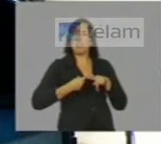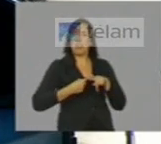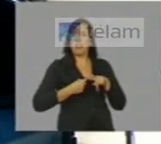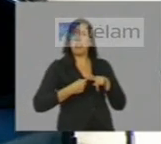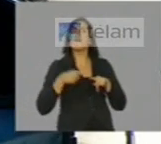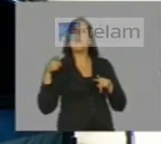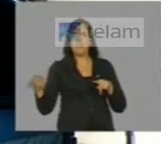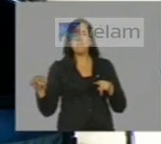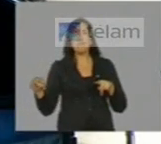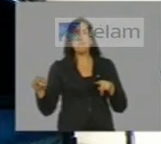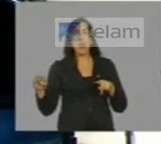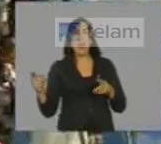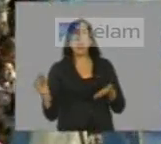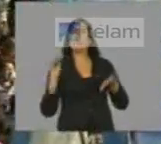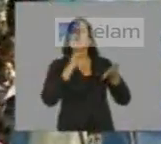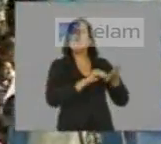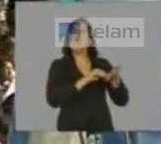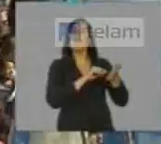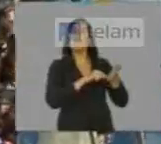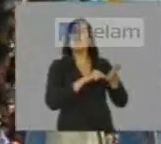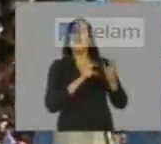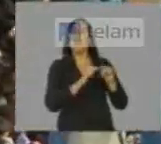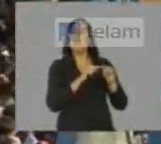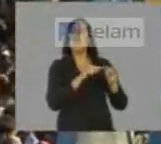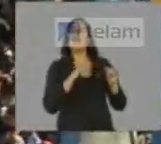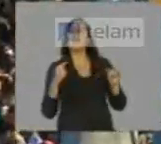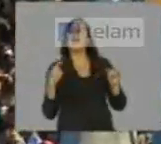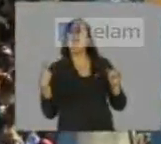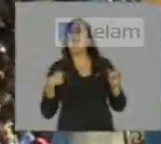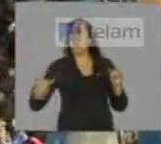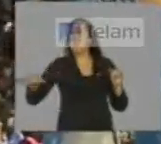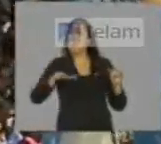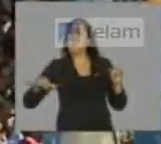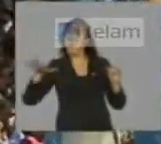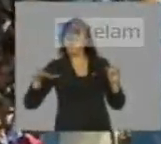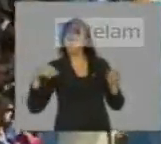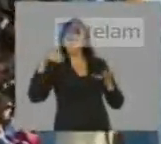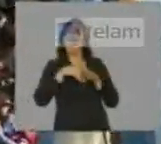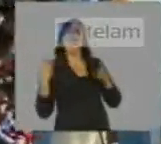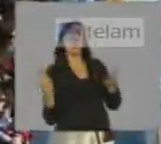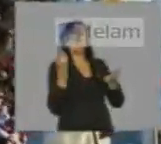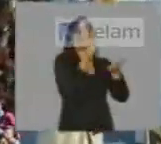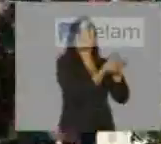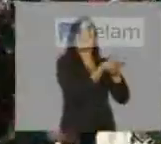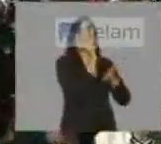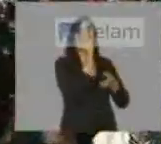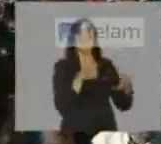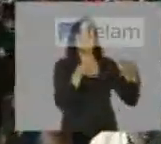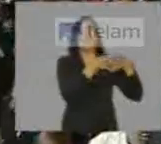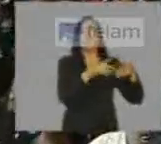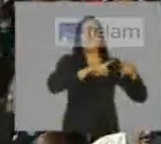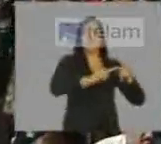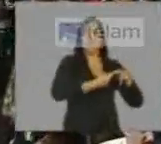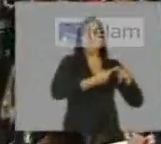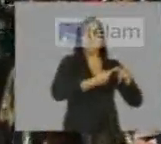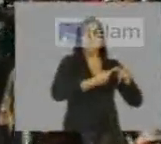consagró esa representación, que toda representación popular se debe canalizar a través de los partidos políticos, y